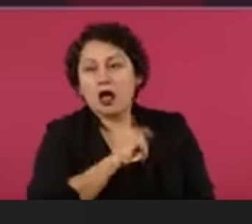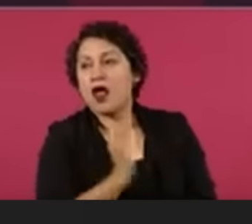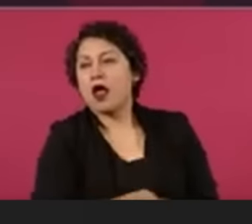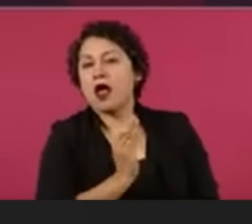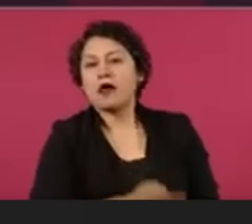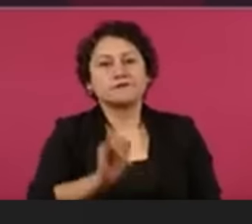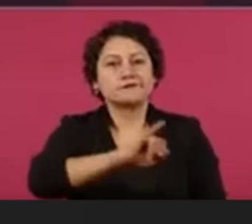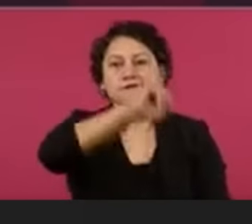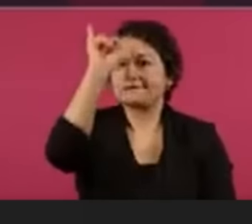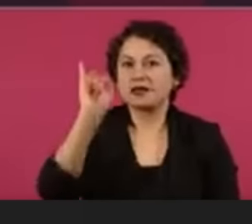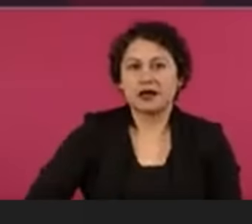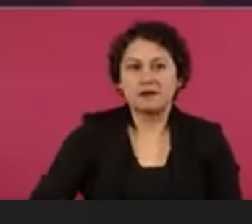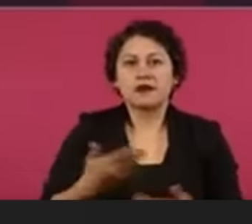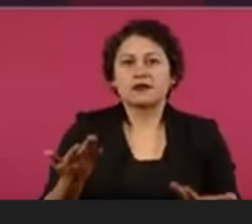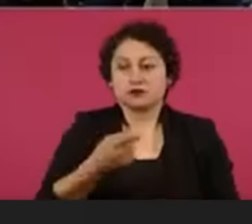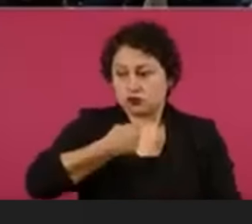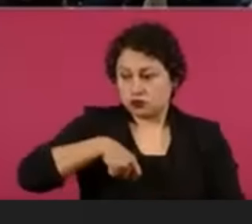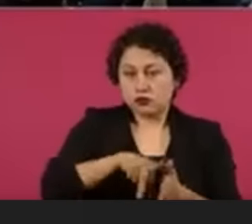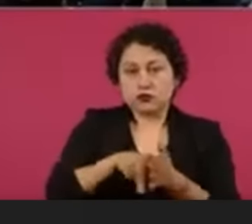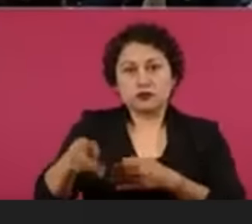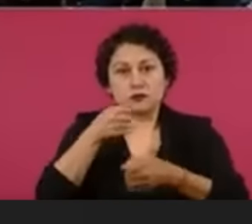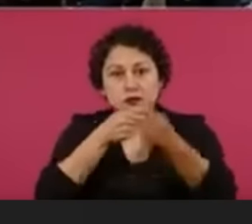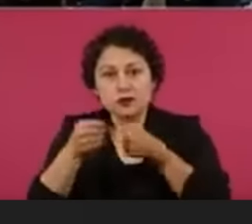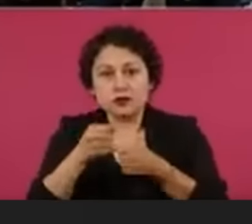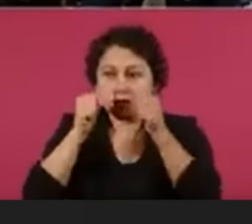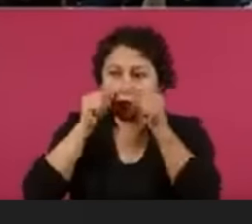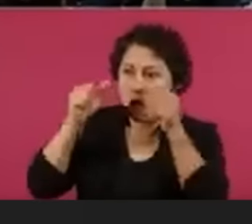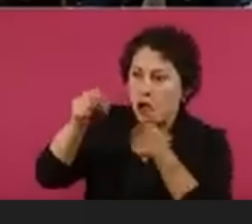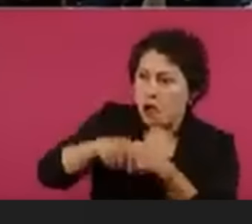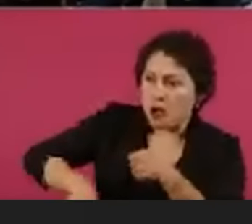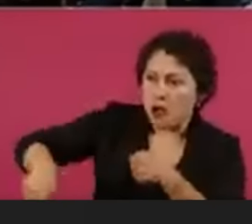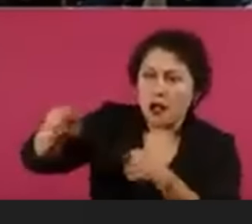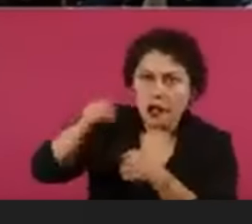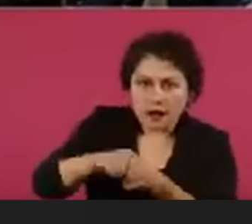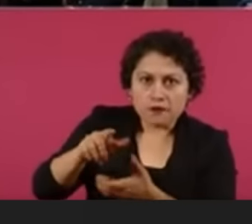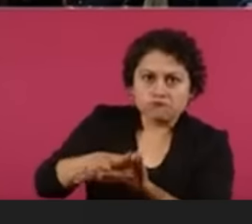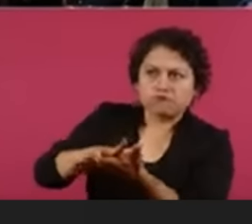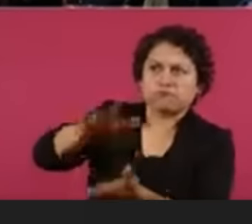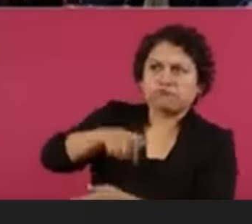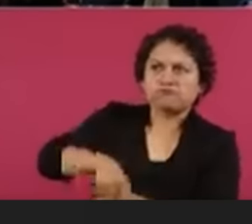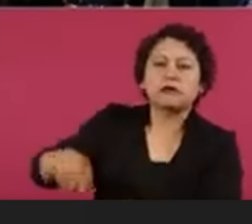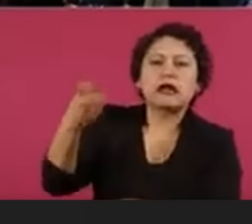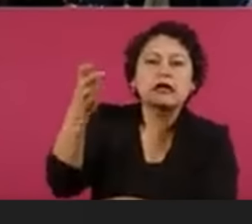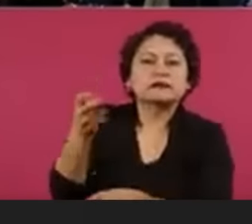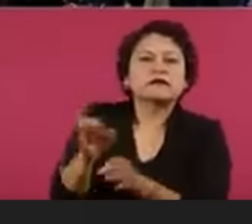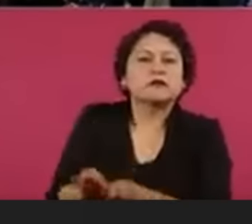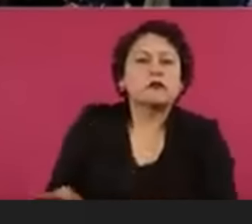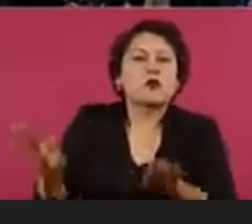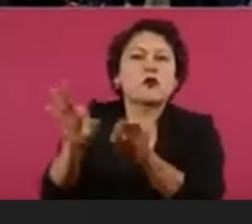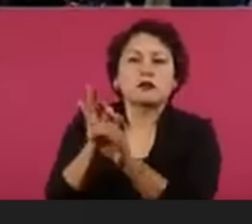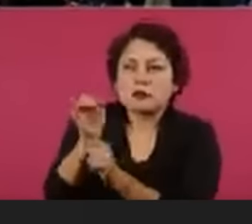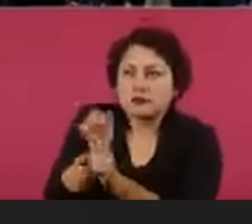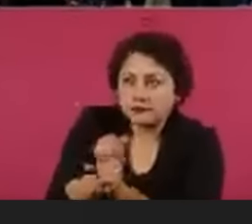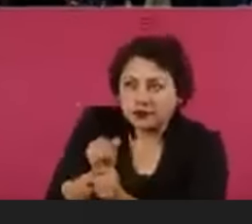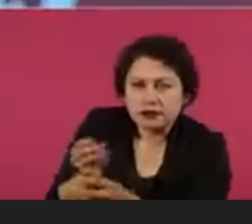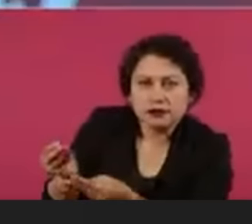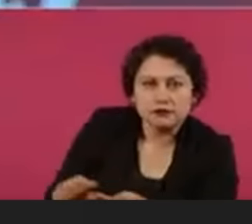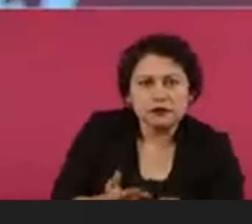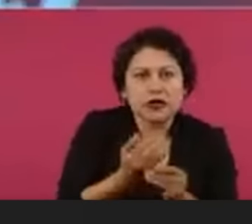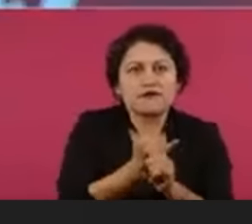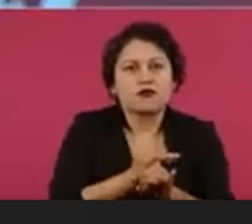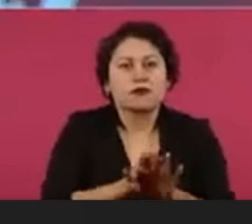el bienestar de las mayorías no solo es posible, sino que es necesario desde los puntos de vista ético y moral, con